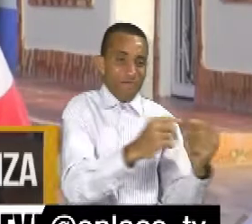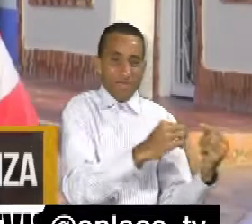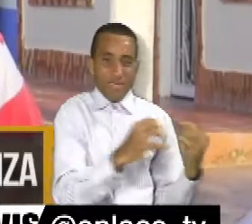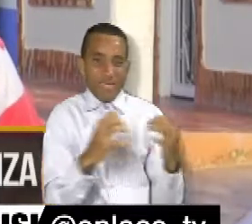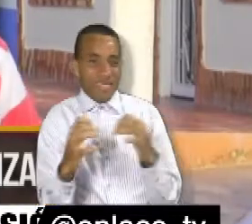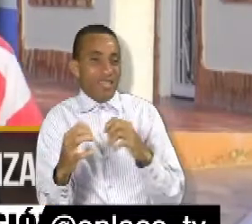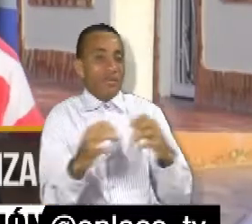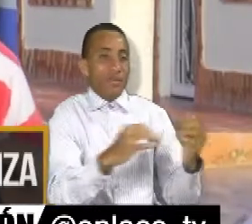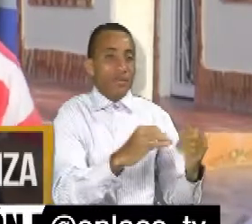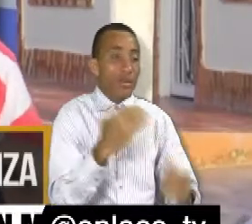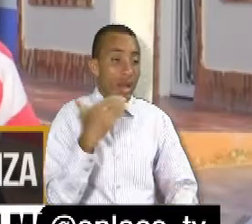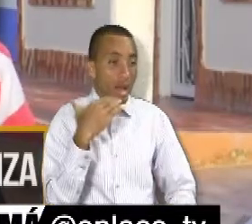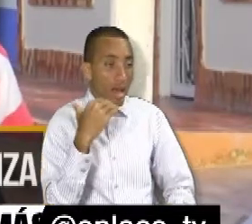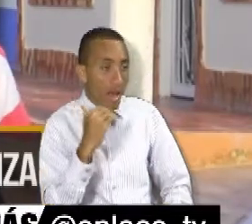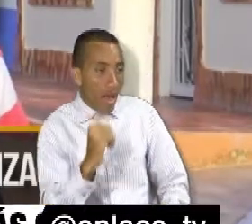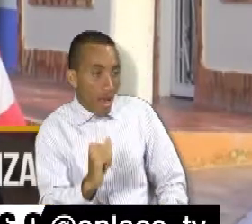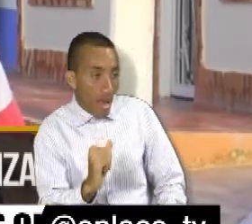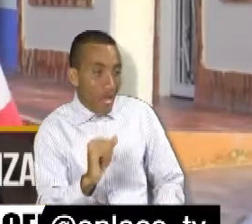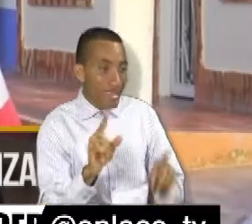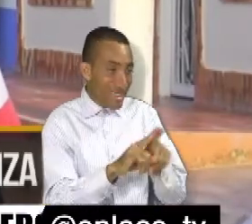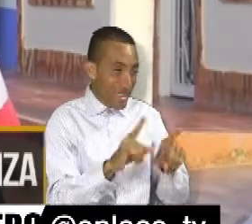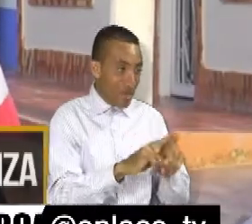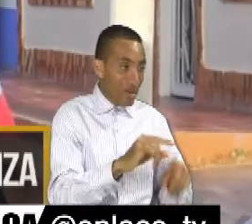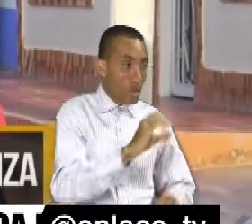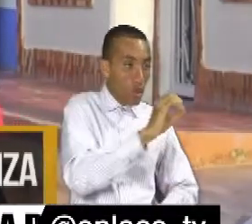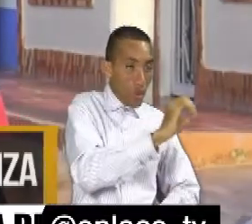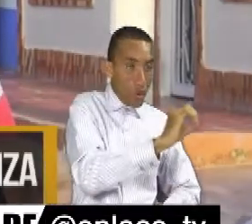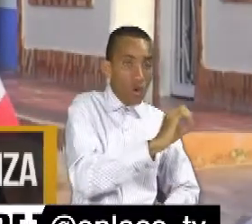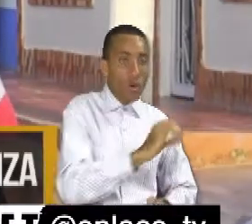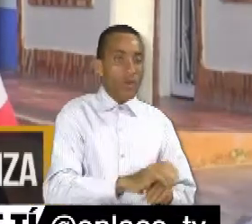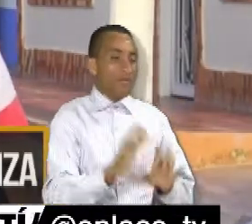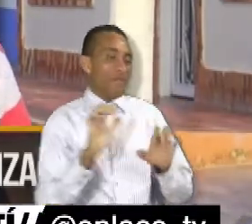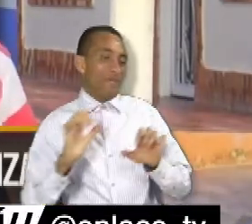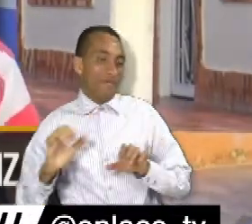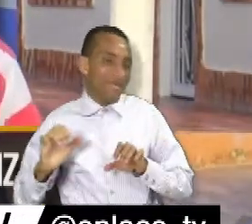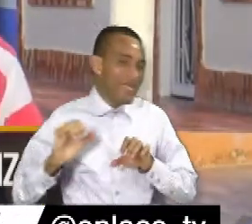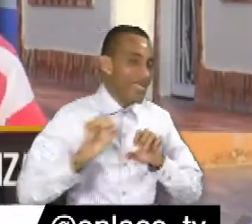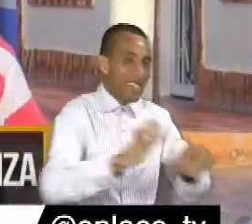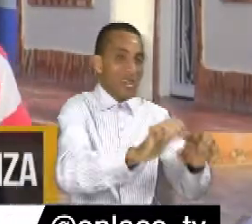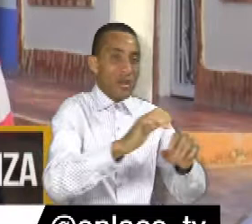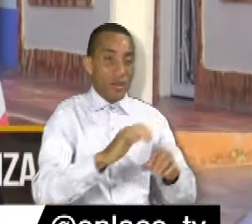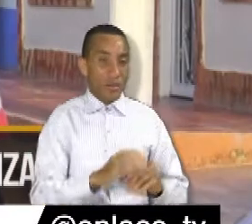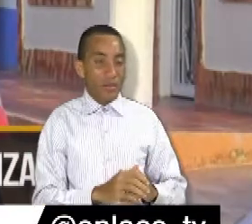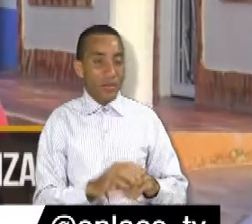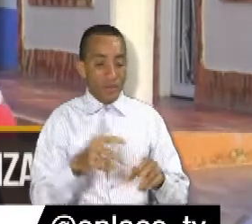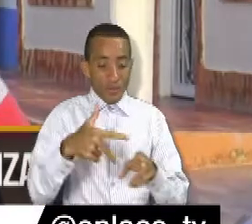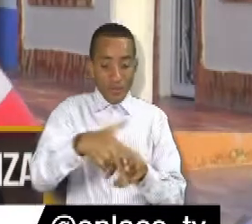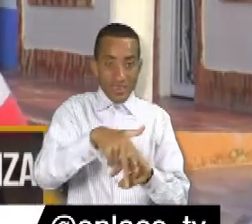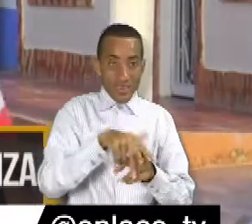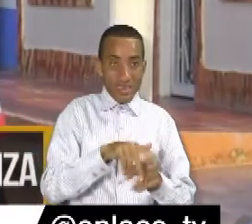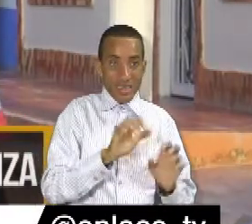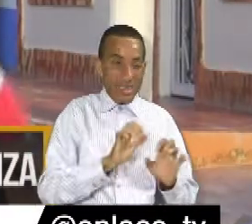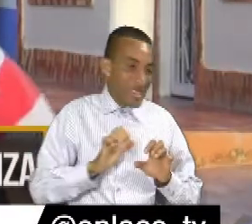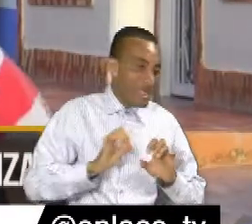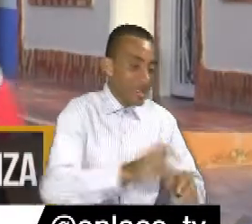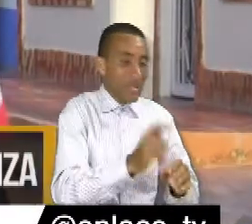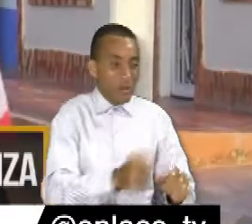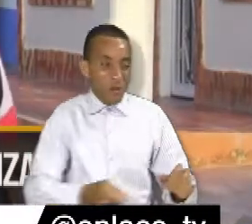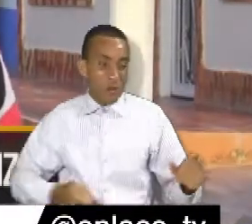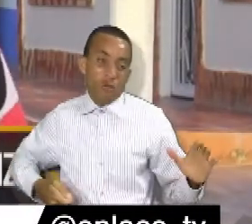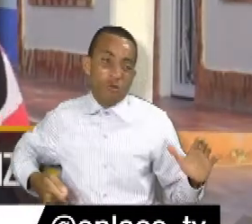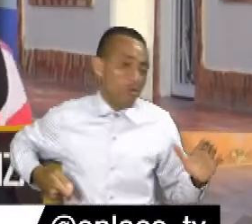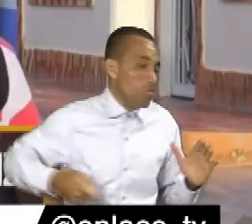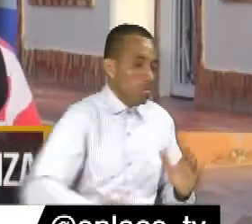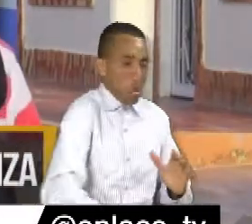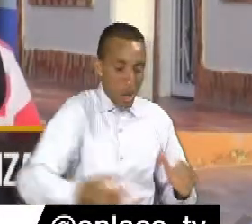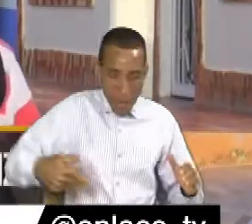la muchacha a la que iban a atracar tumbó a uno, al que iba de parrillero. En ese momento él sacó el arma, lo apuñaló a él, apuñaló a otro que